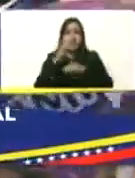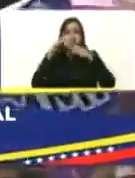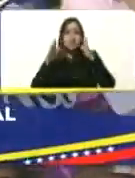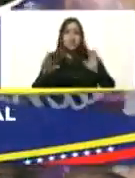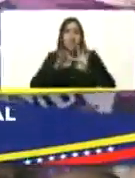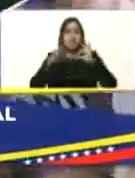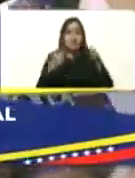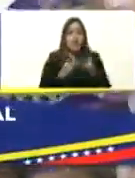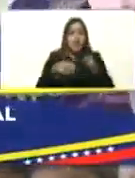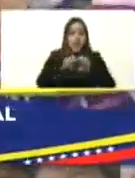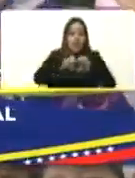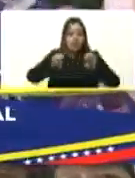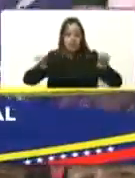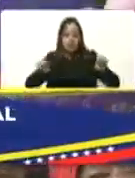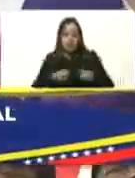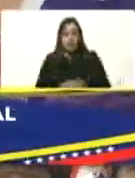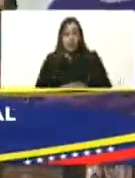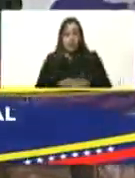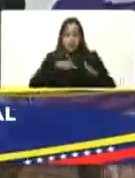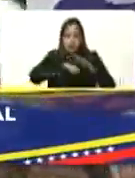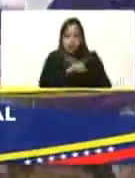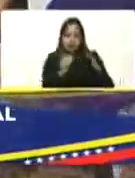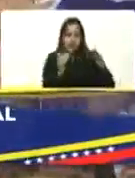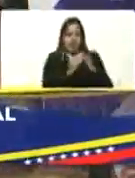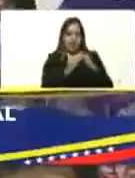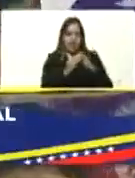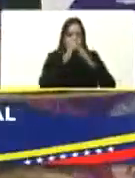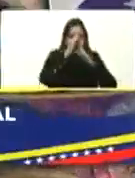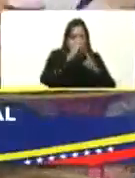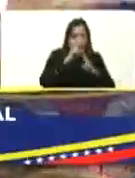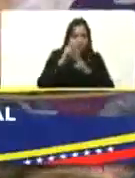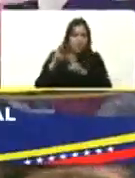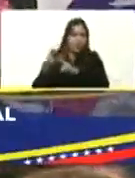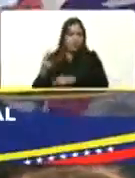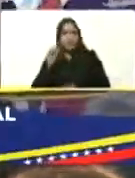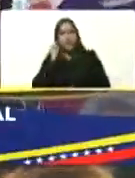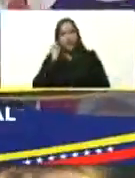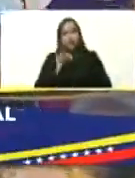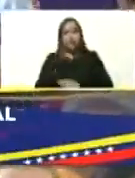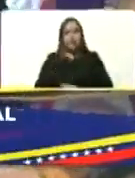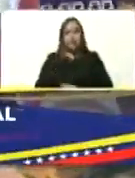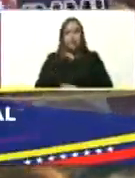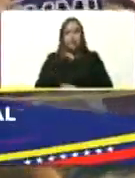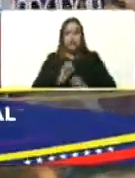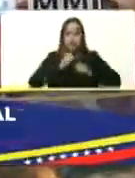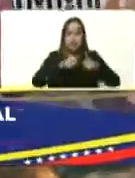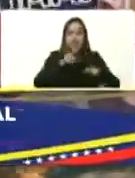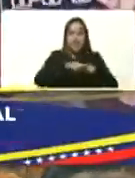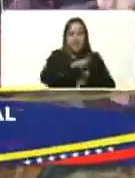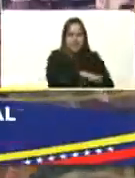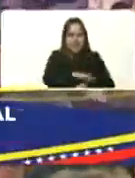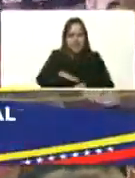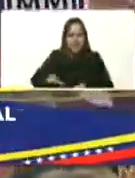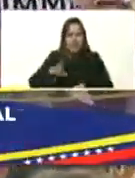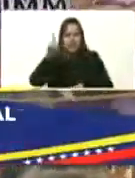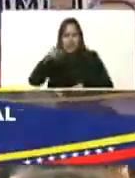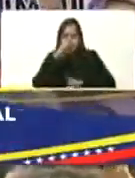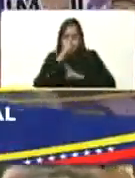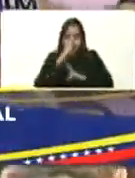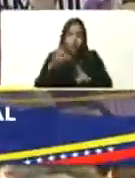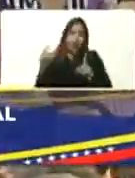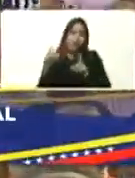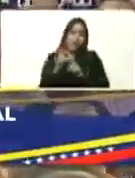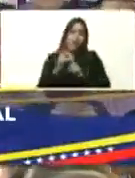la educación en el hogar, el respeto a la mujer desde que es una niña, el respeto a que las